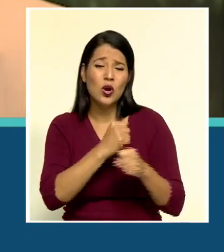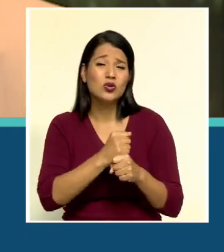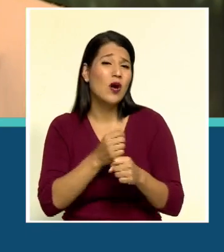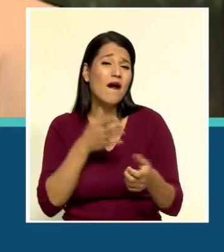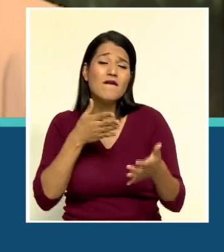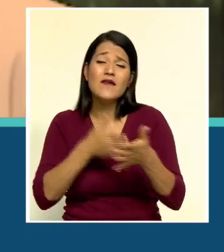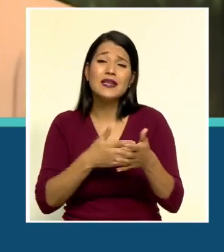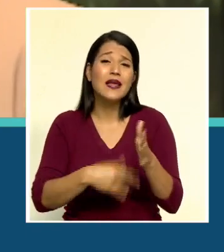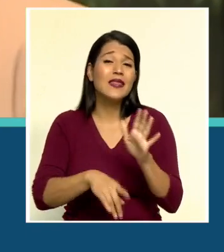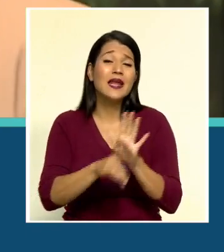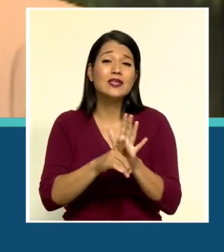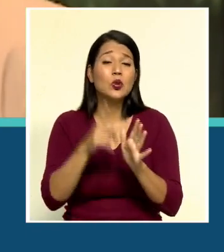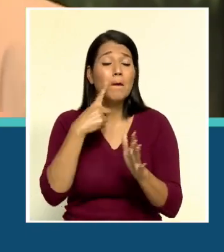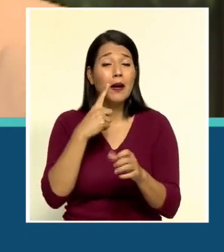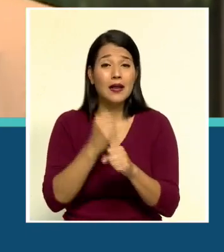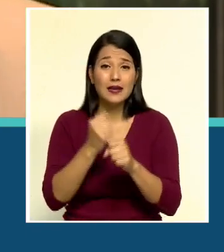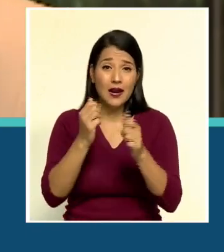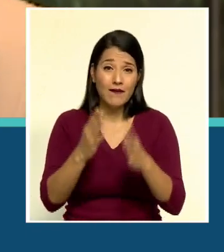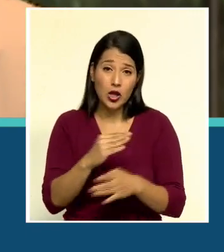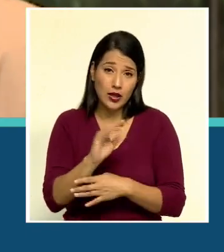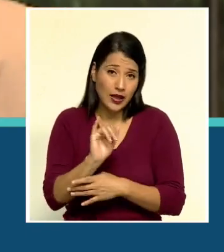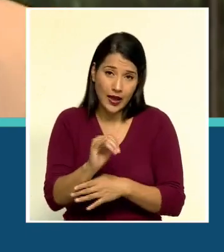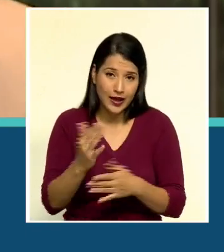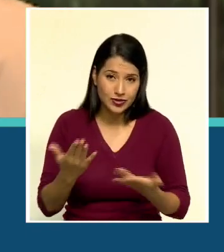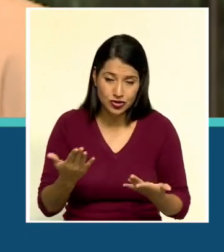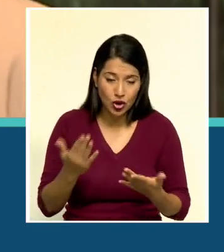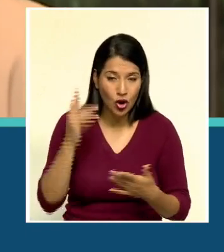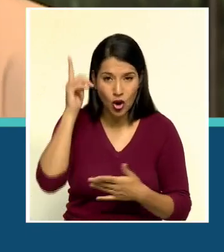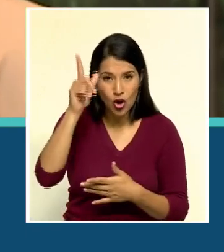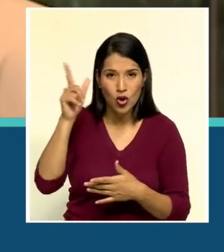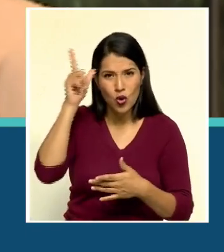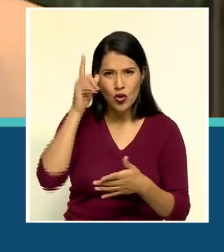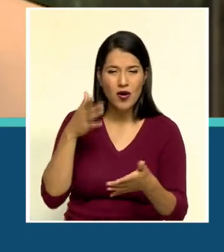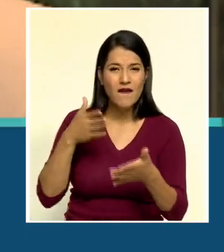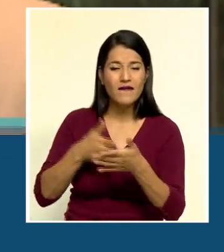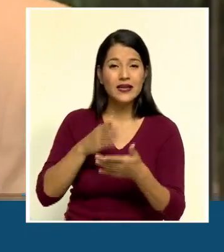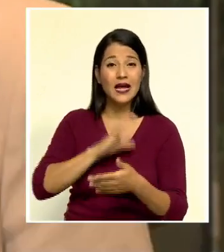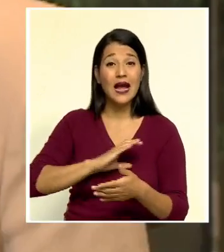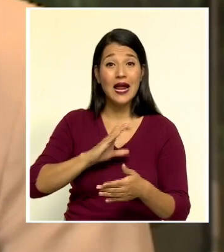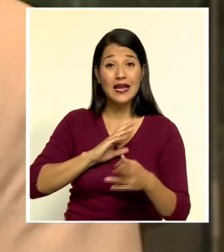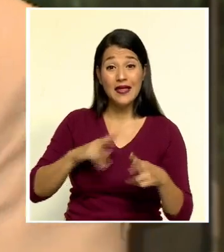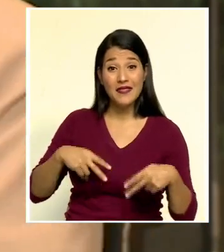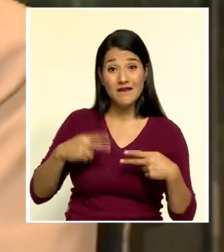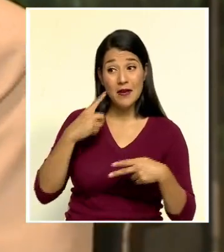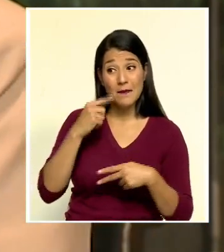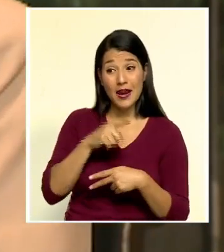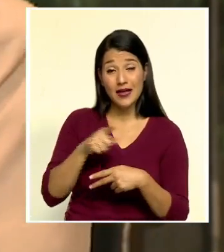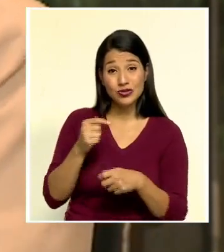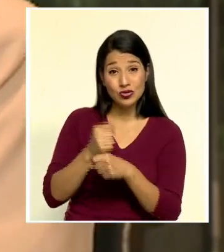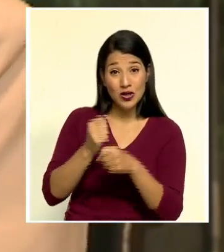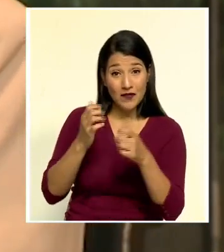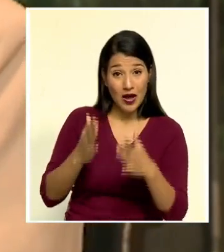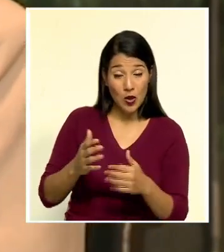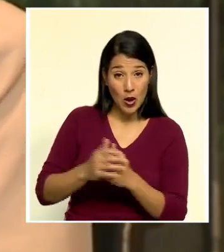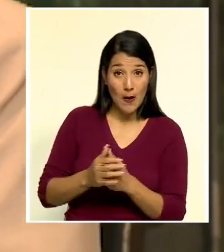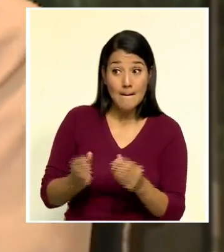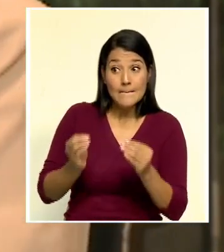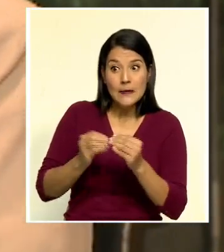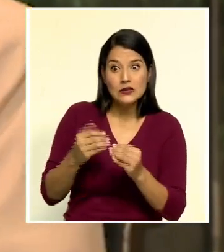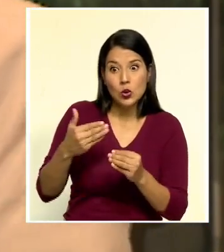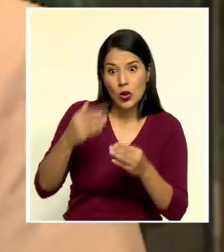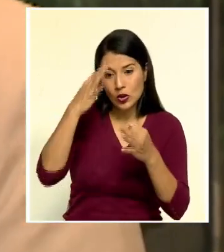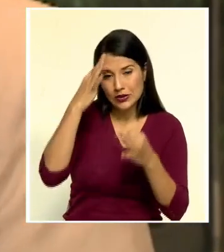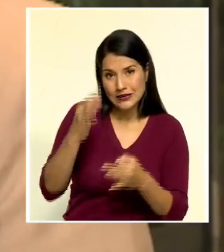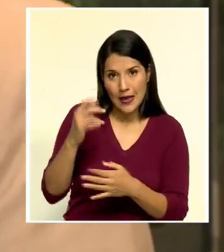trabajadoras de nuestro país, y eso obviamente va a deteriorar la calidad de vida de estos trabajadores, más en el momento de la pensión